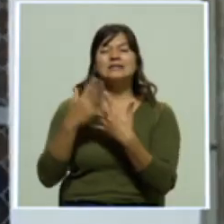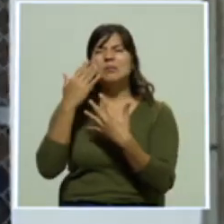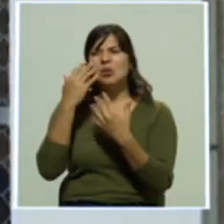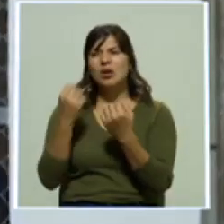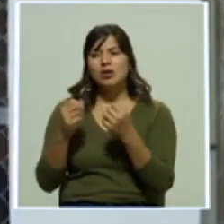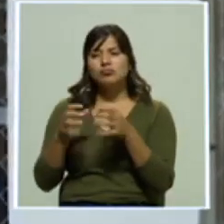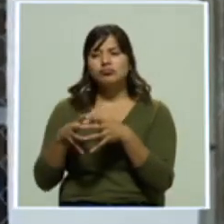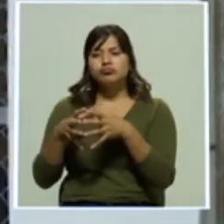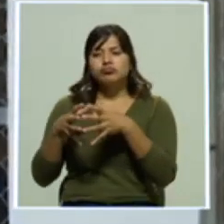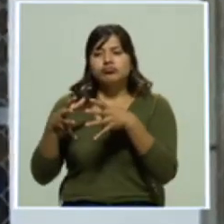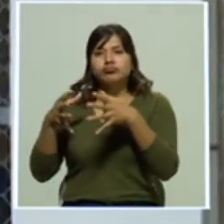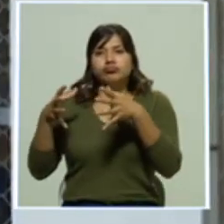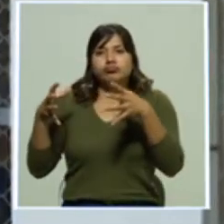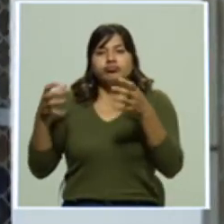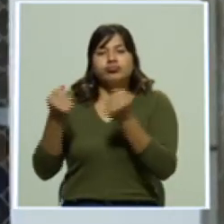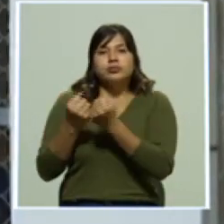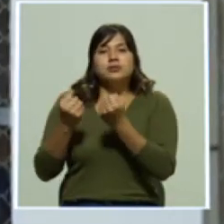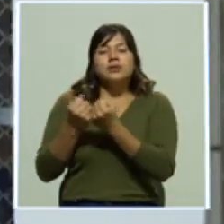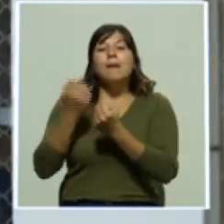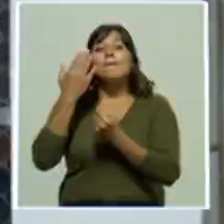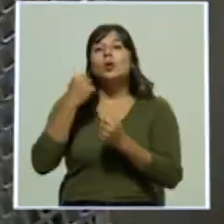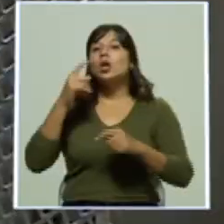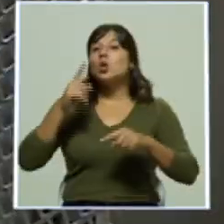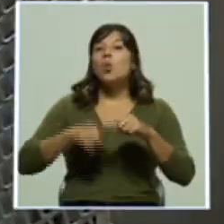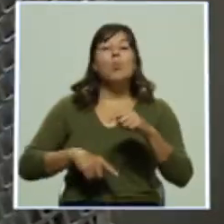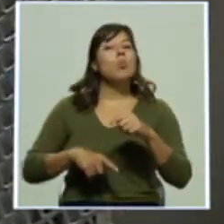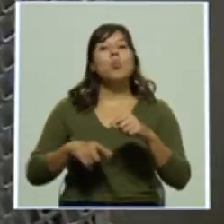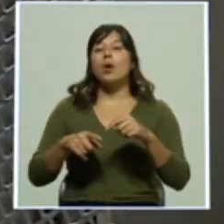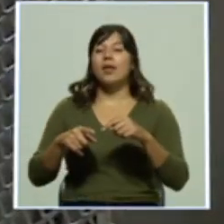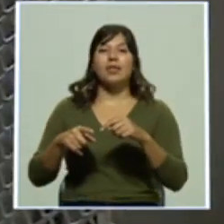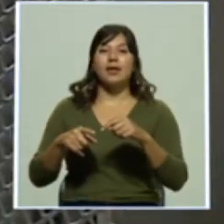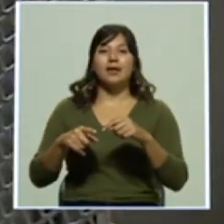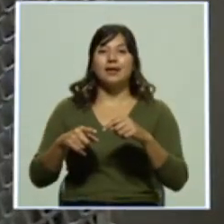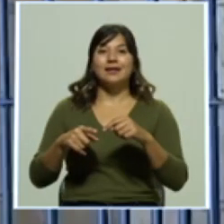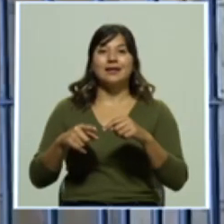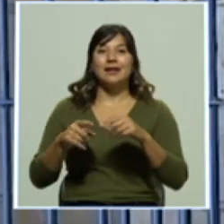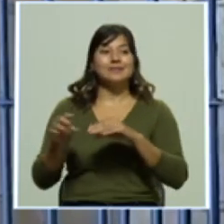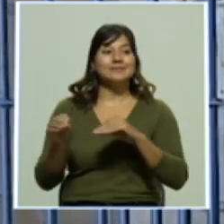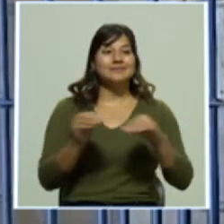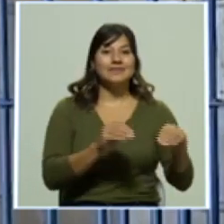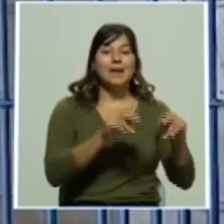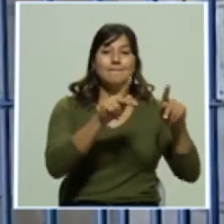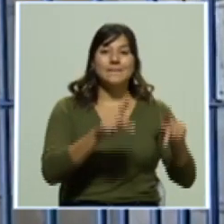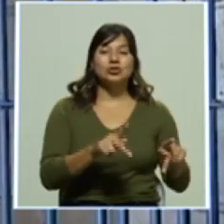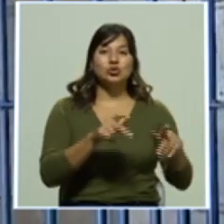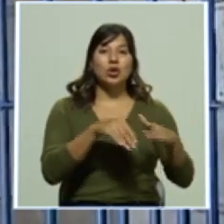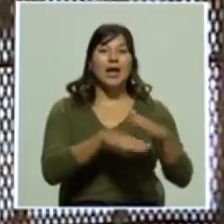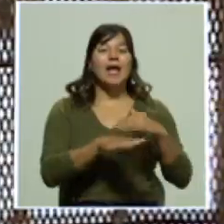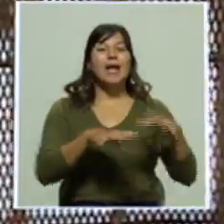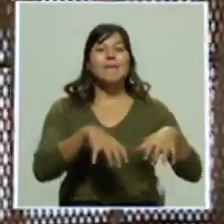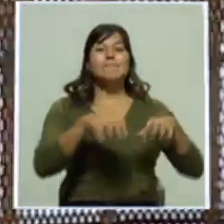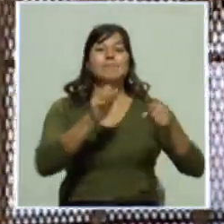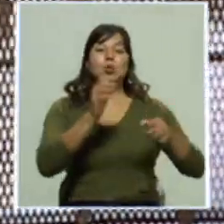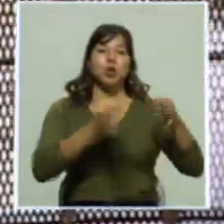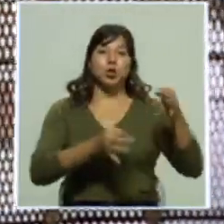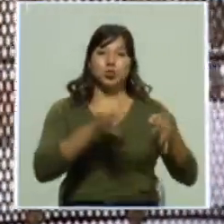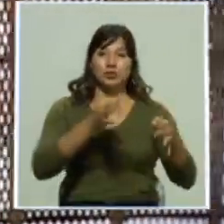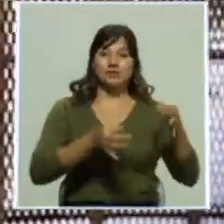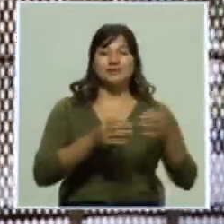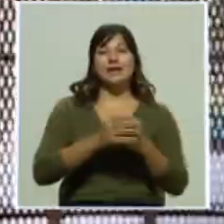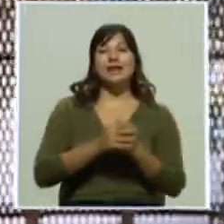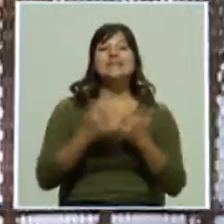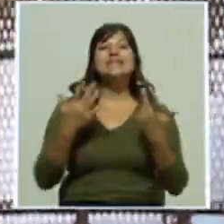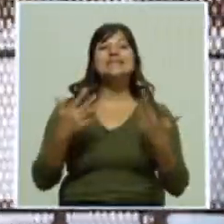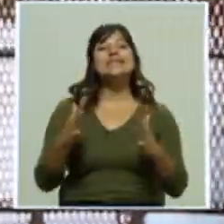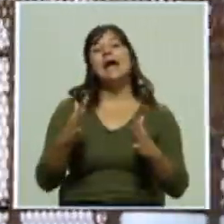debido a la imposibilidad de recibir personas en los centros por órdenes judiciales. De las 20 cárceles del país, 12 tienen órdenes